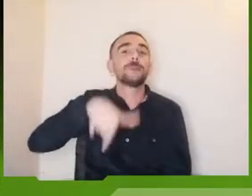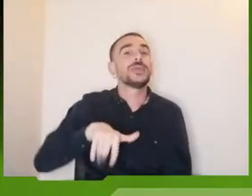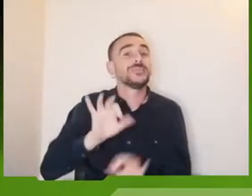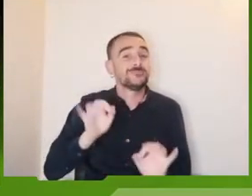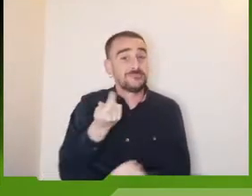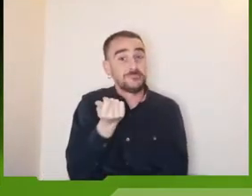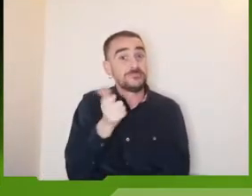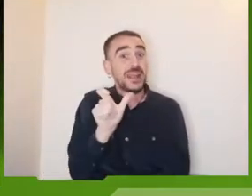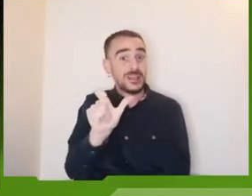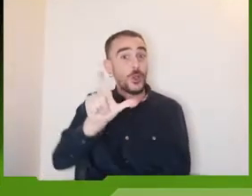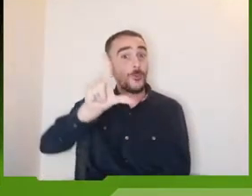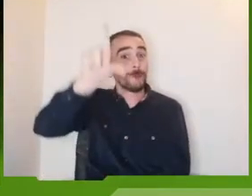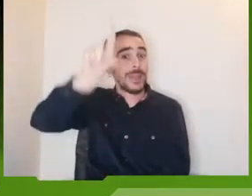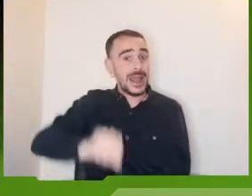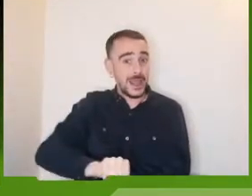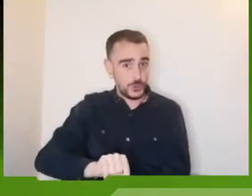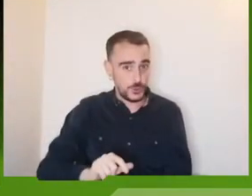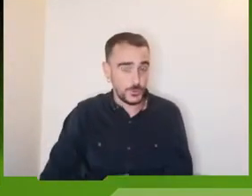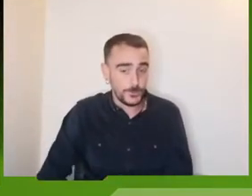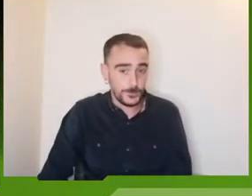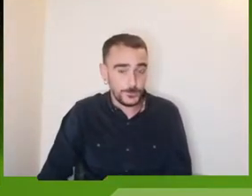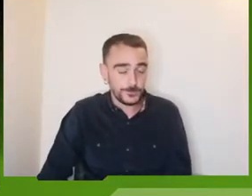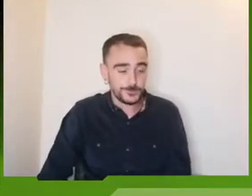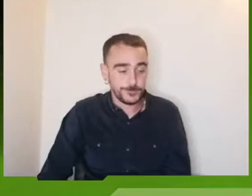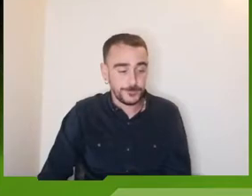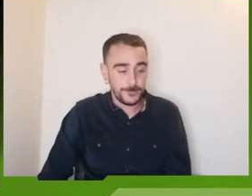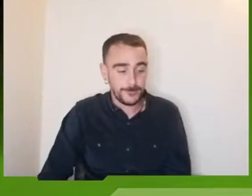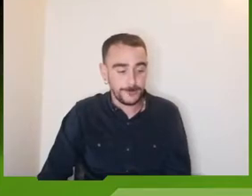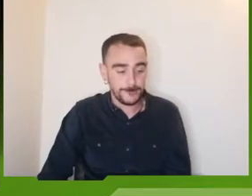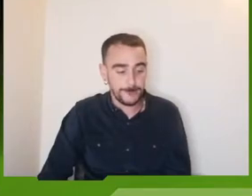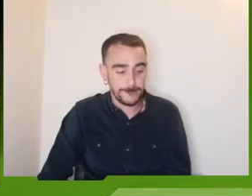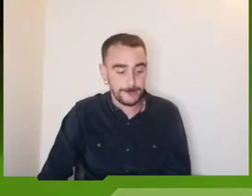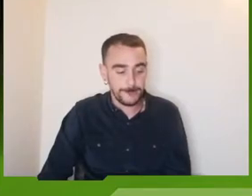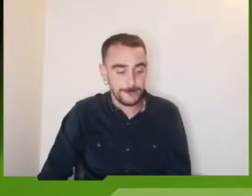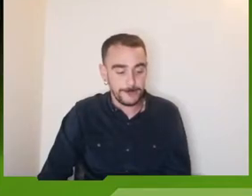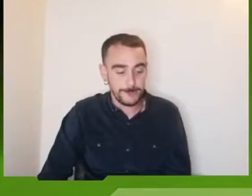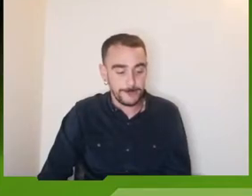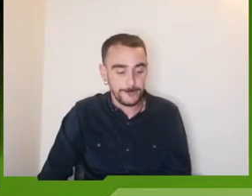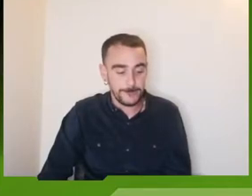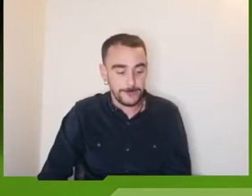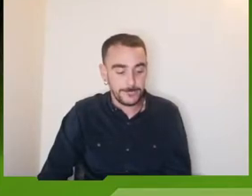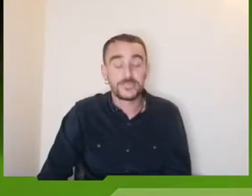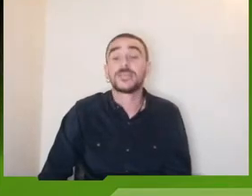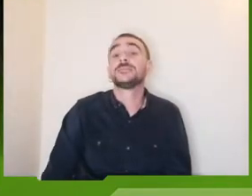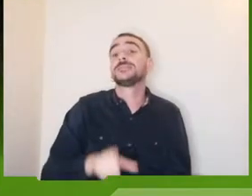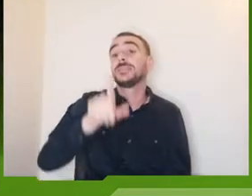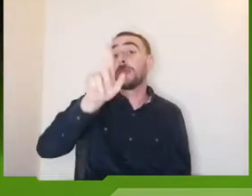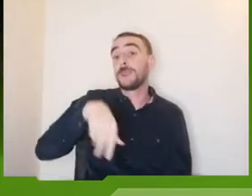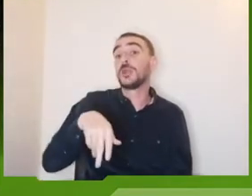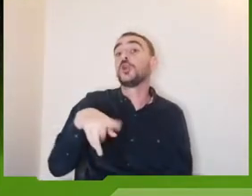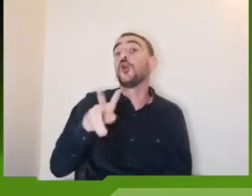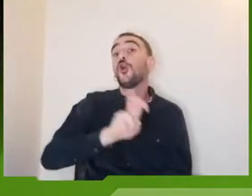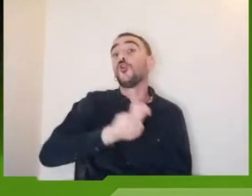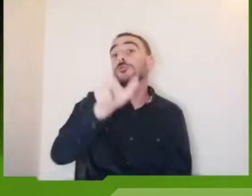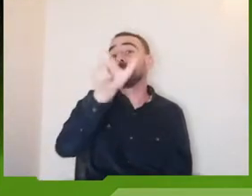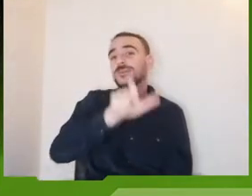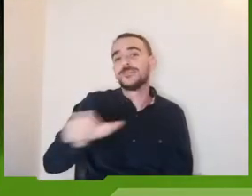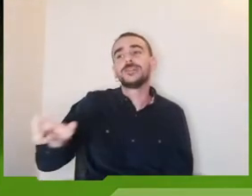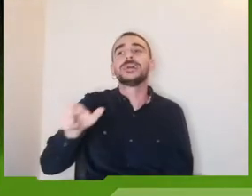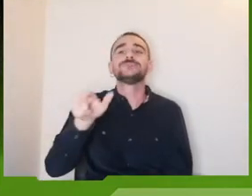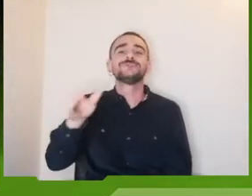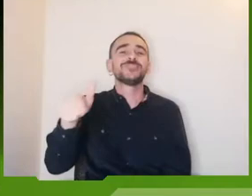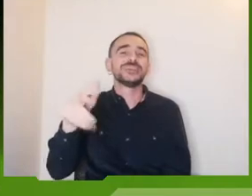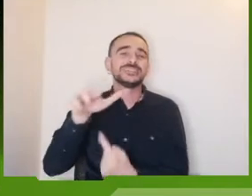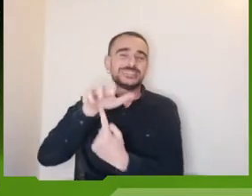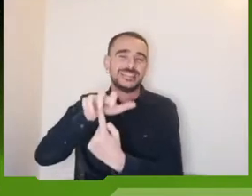otras veces también lo hago con los disecados, con las setas disecadas, que son mucho